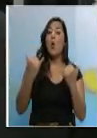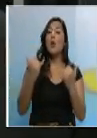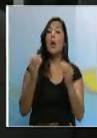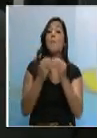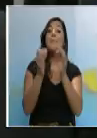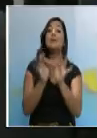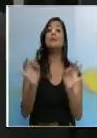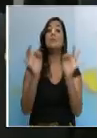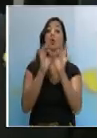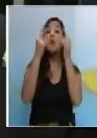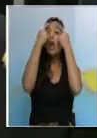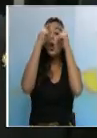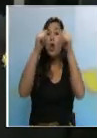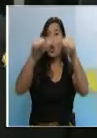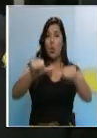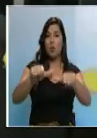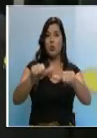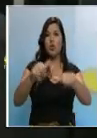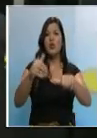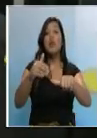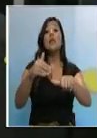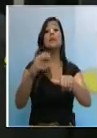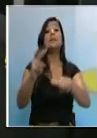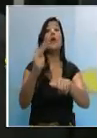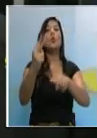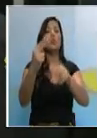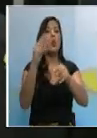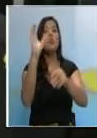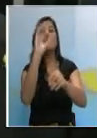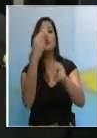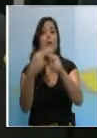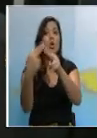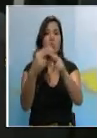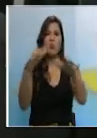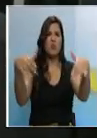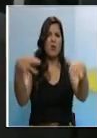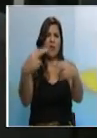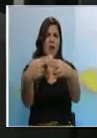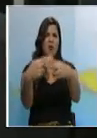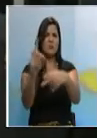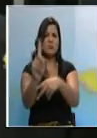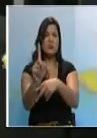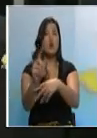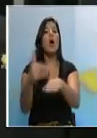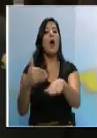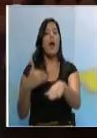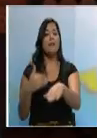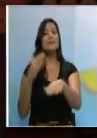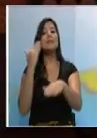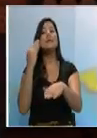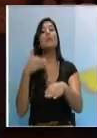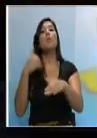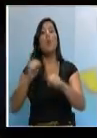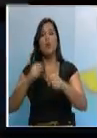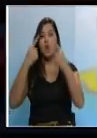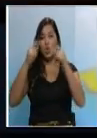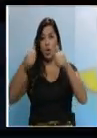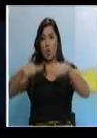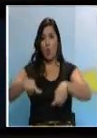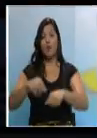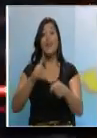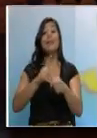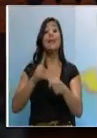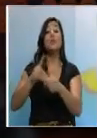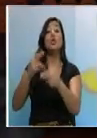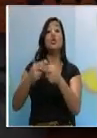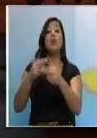Los nombres ya después lo veremos sobre la base de las circunstancias. El diputado Mario Redondo